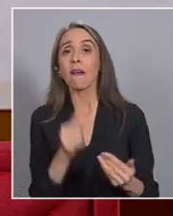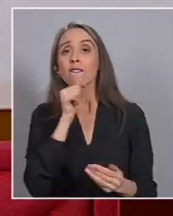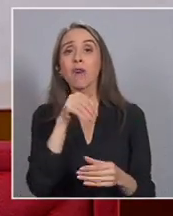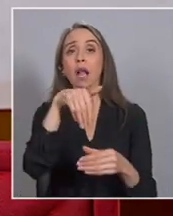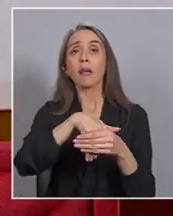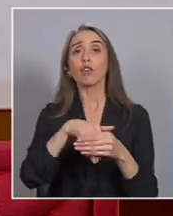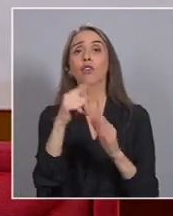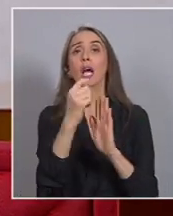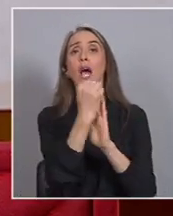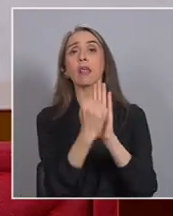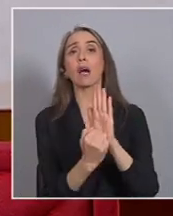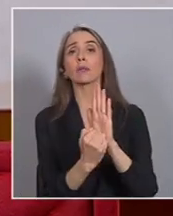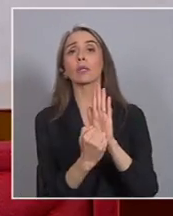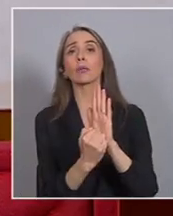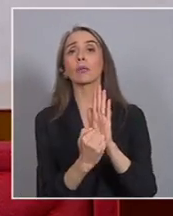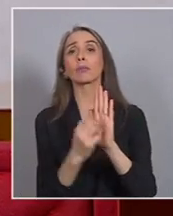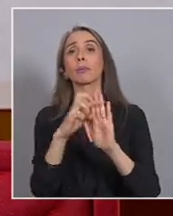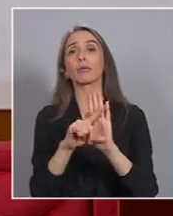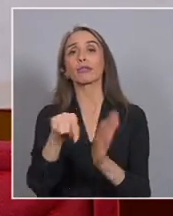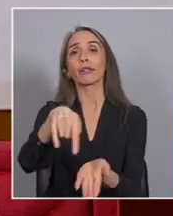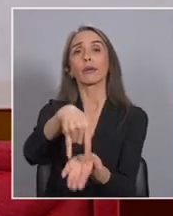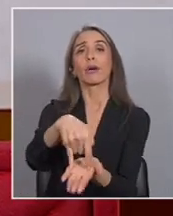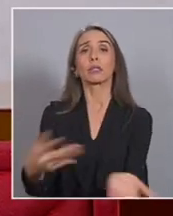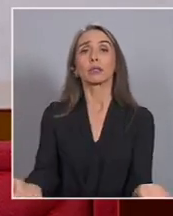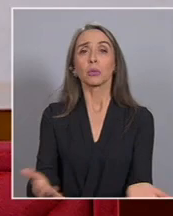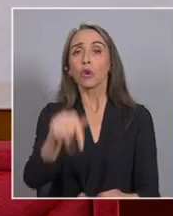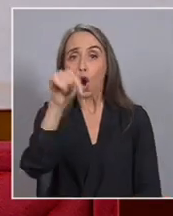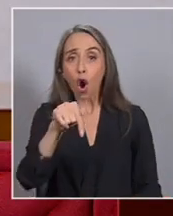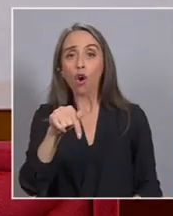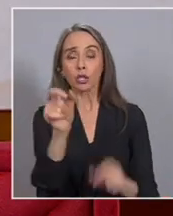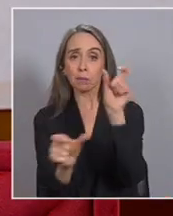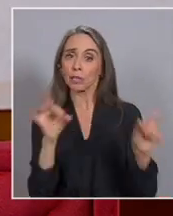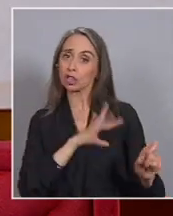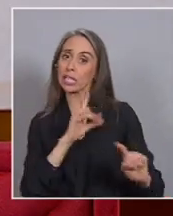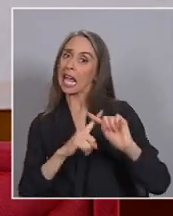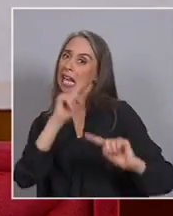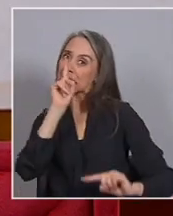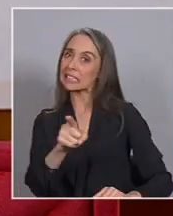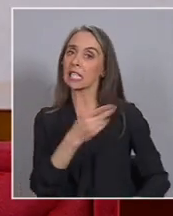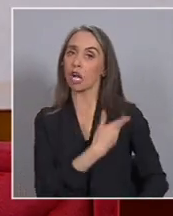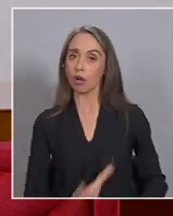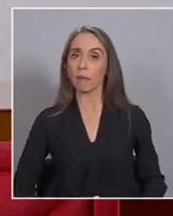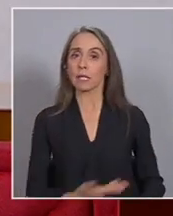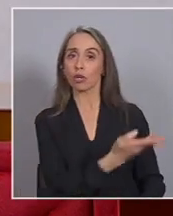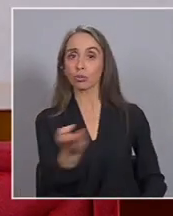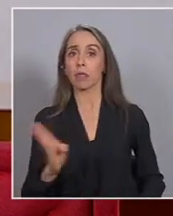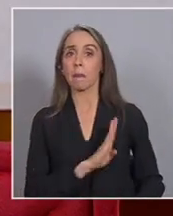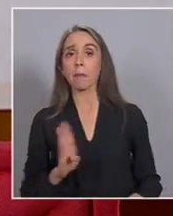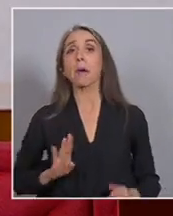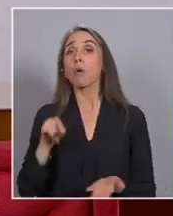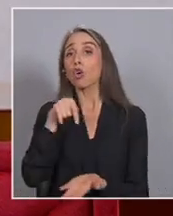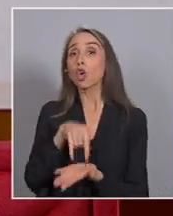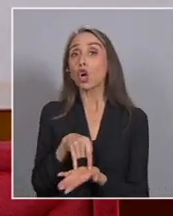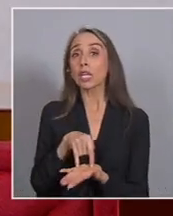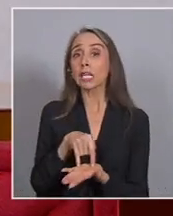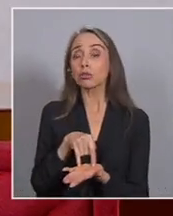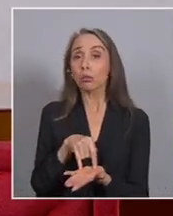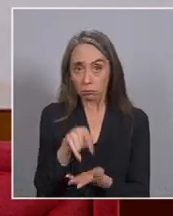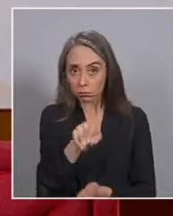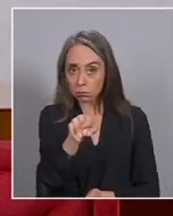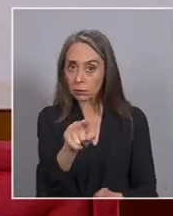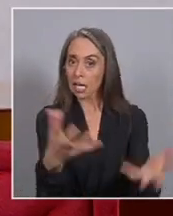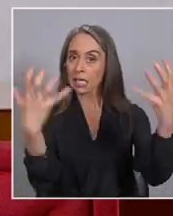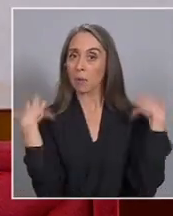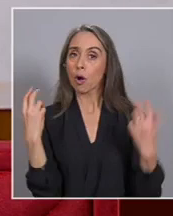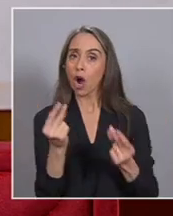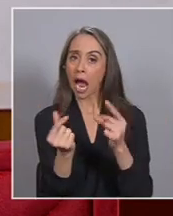votación particular de este proyecto. Hoy Chile le exige al Gobierno y a este honorable Congreso Nacional